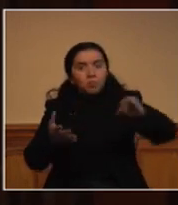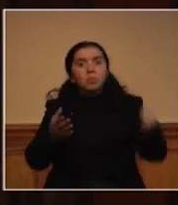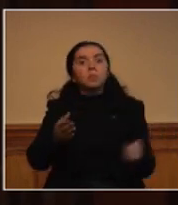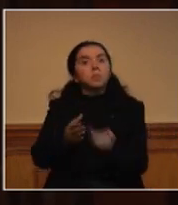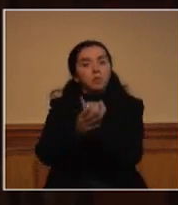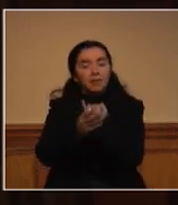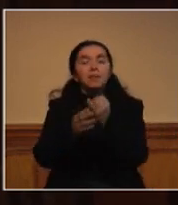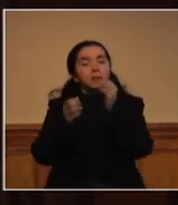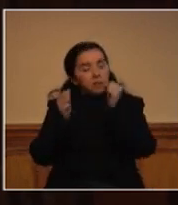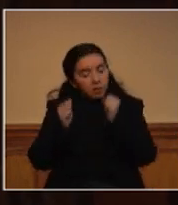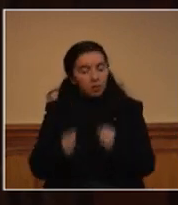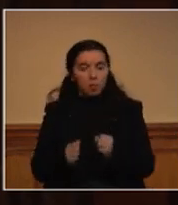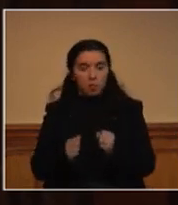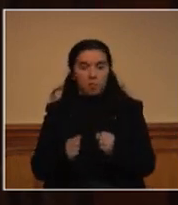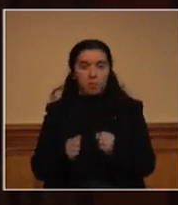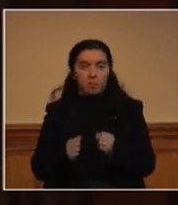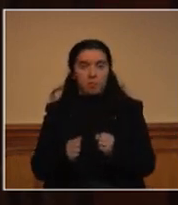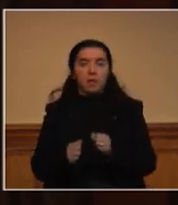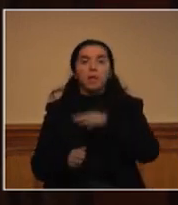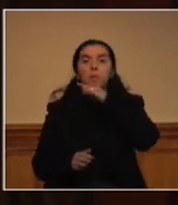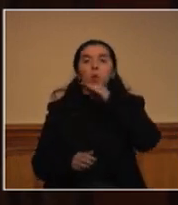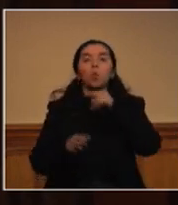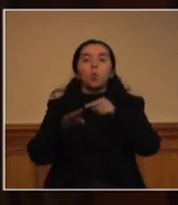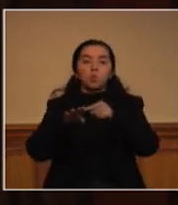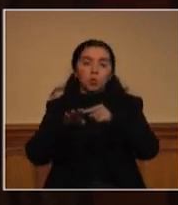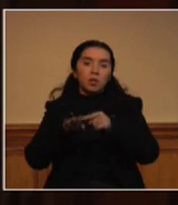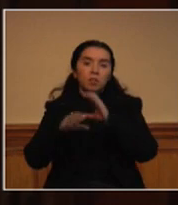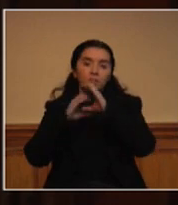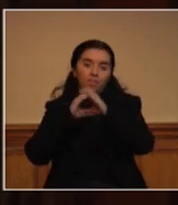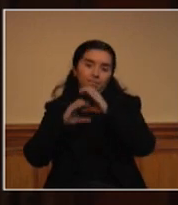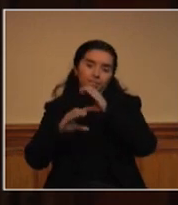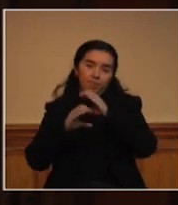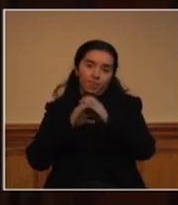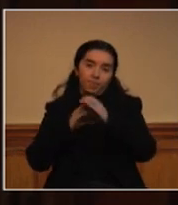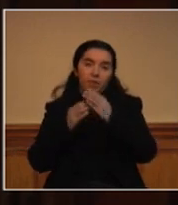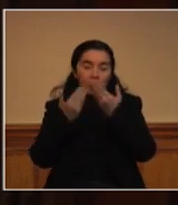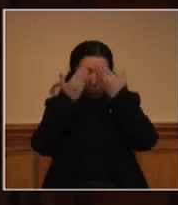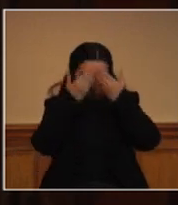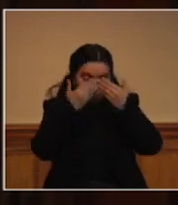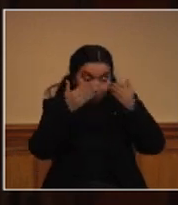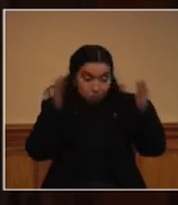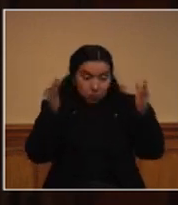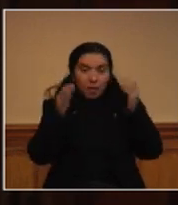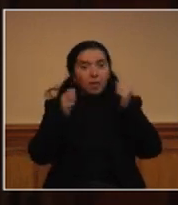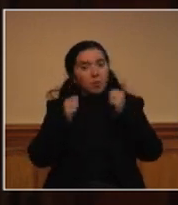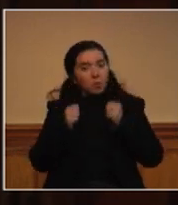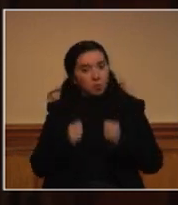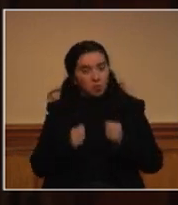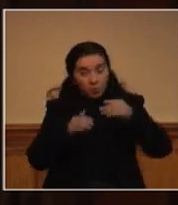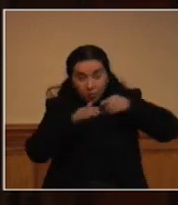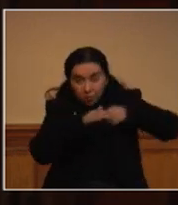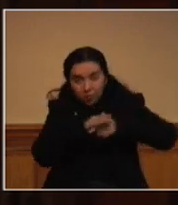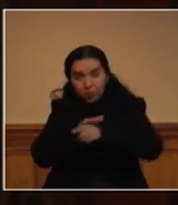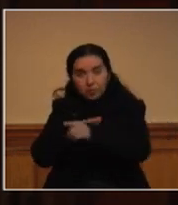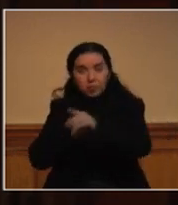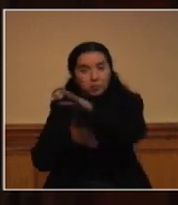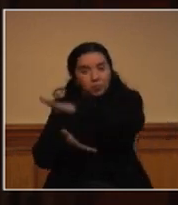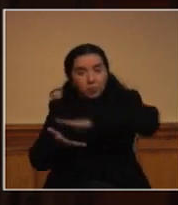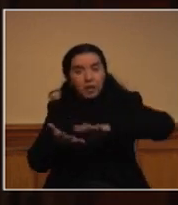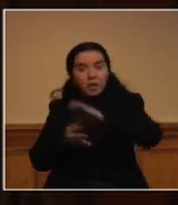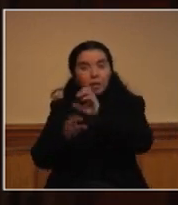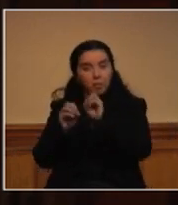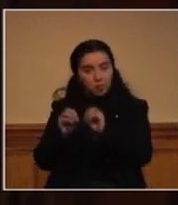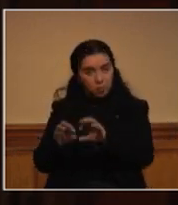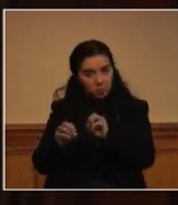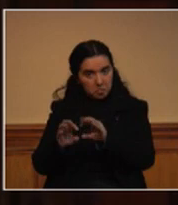sido posible gracias al uso de las tecnologías de la comunicación, que le ha abierto la posibilidad de poder entrar en el ámbito educativo